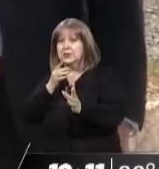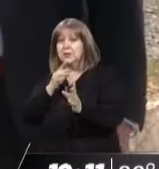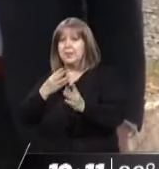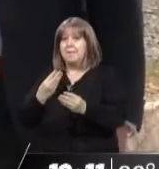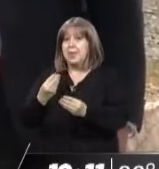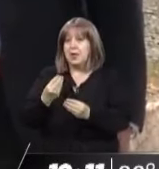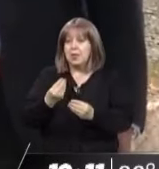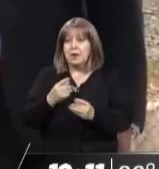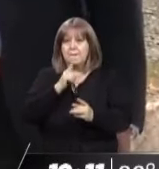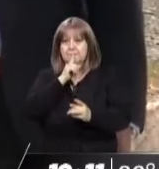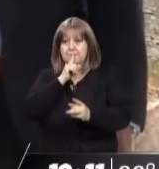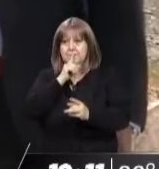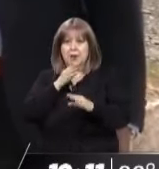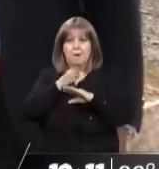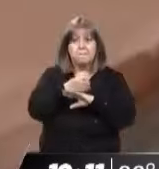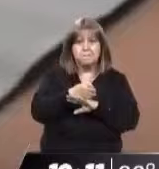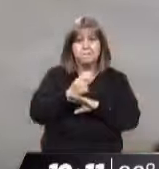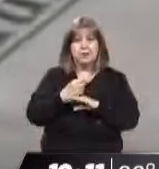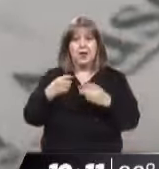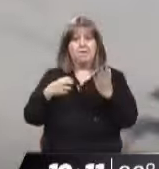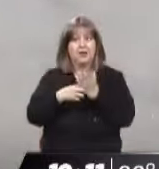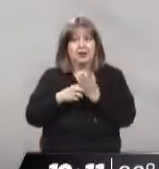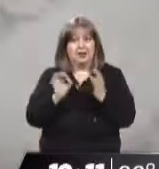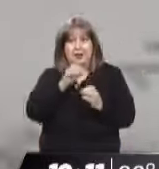con mucho temor de presentarse a declarar a la fiscalía.